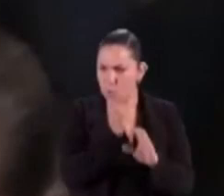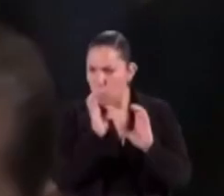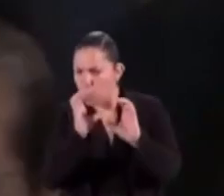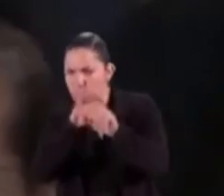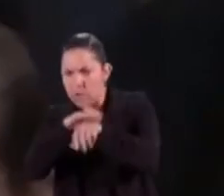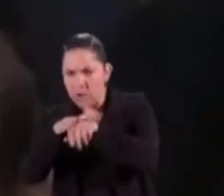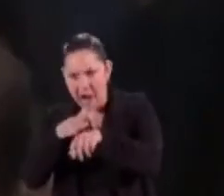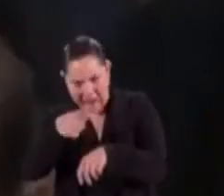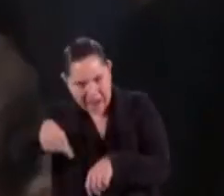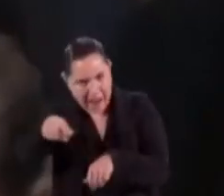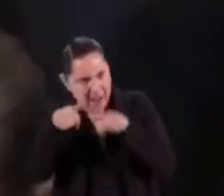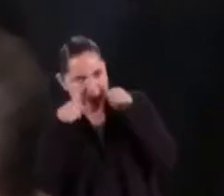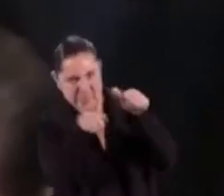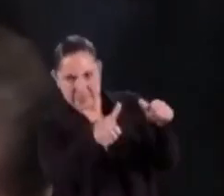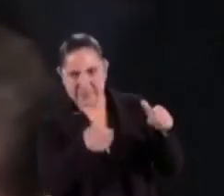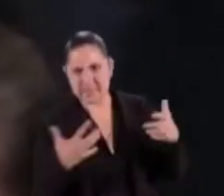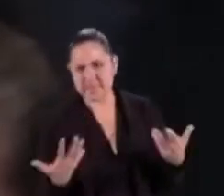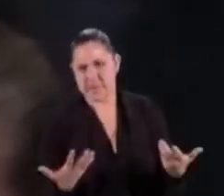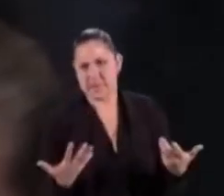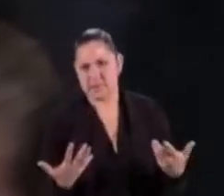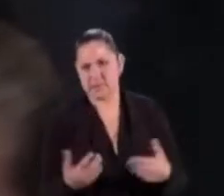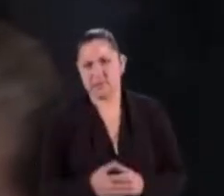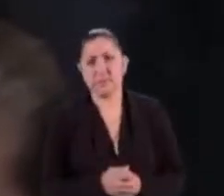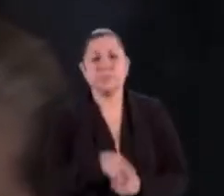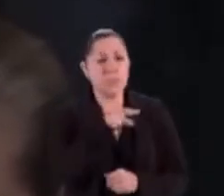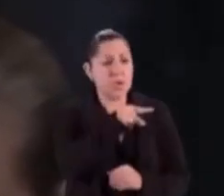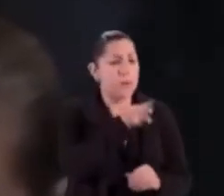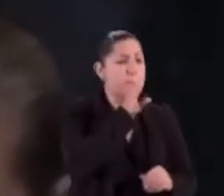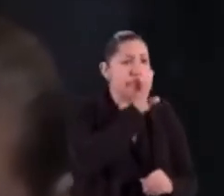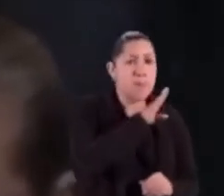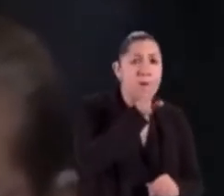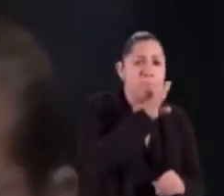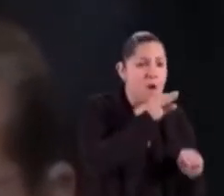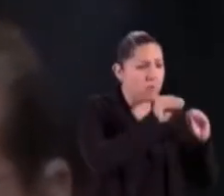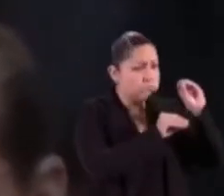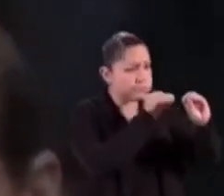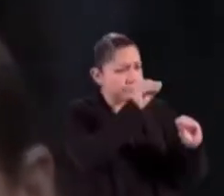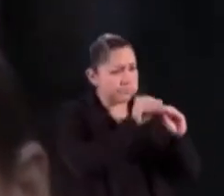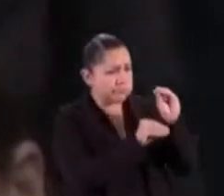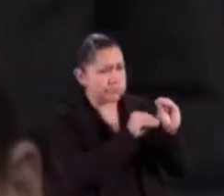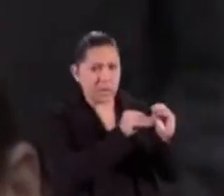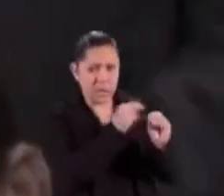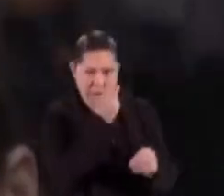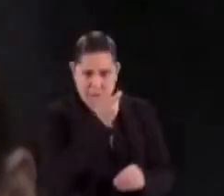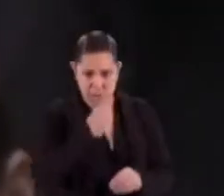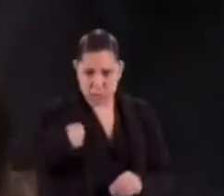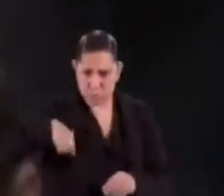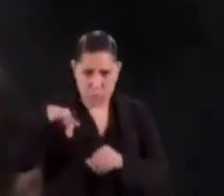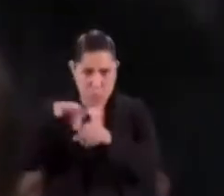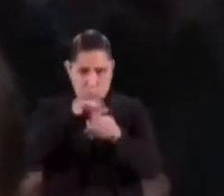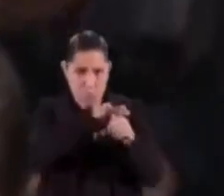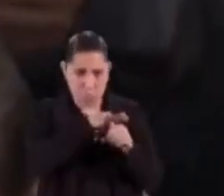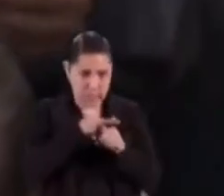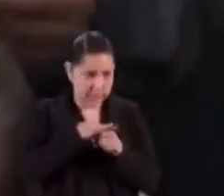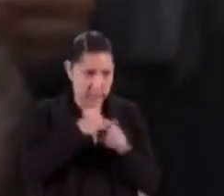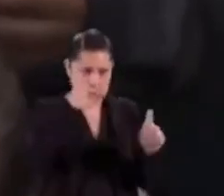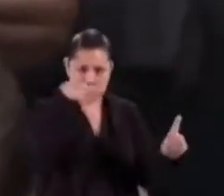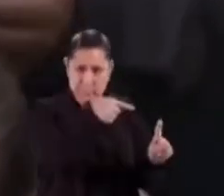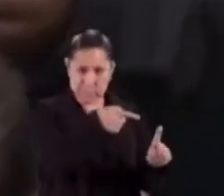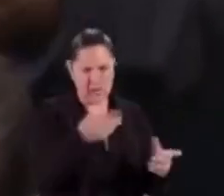Diputados, no votemos a favor de algo que está mal hecho, de algo que se van a avergonzar el